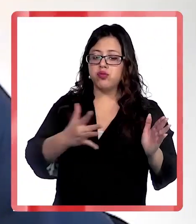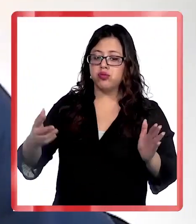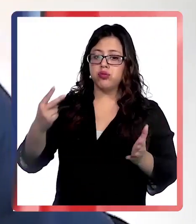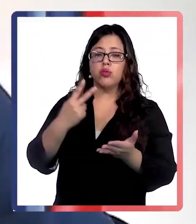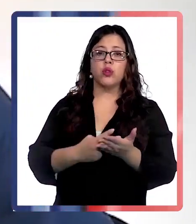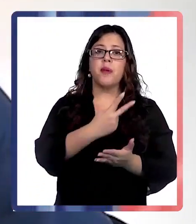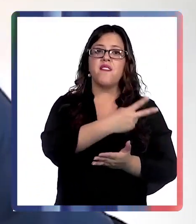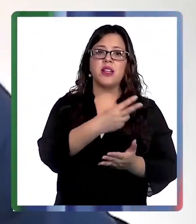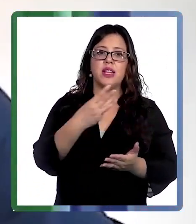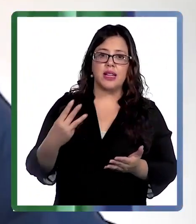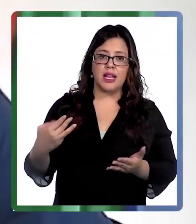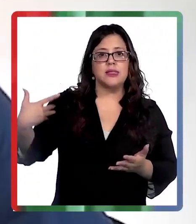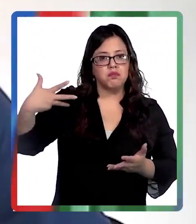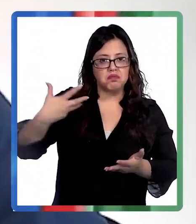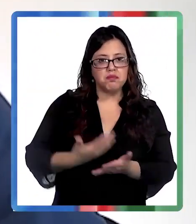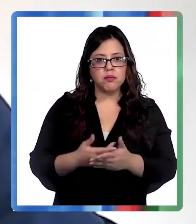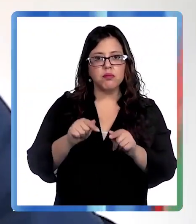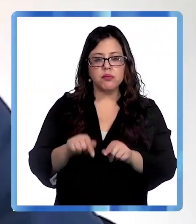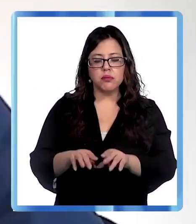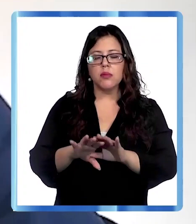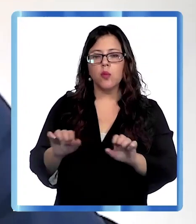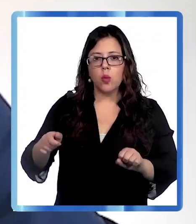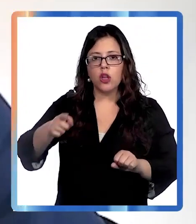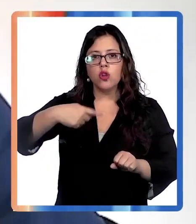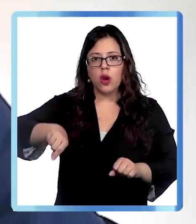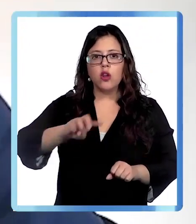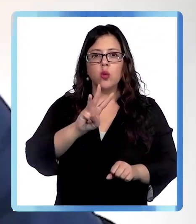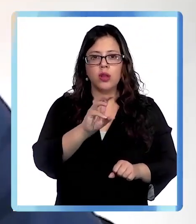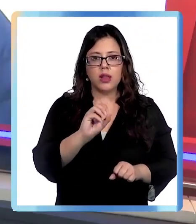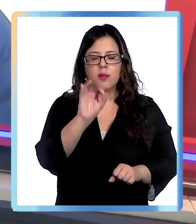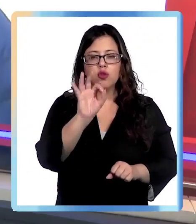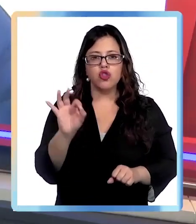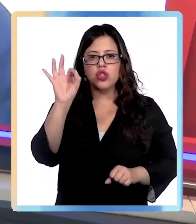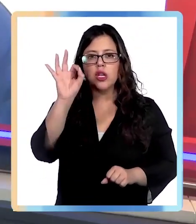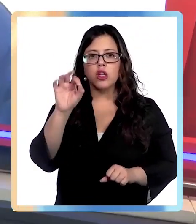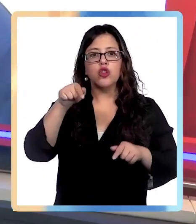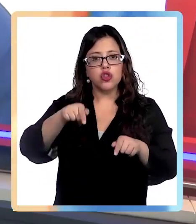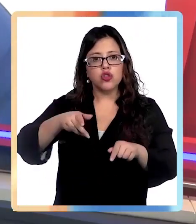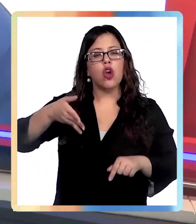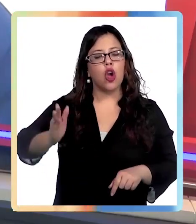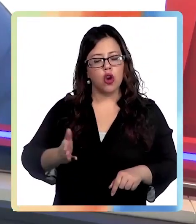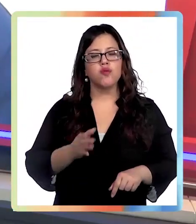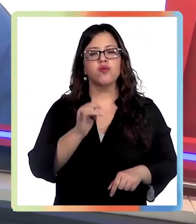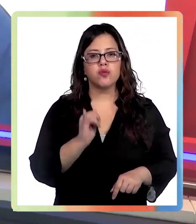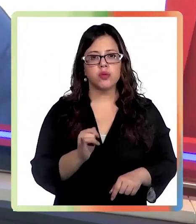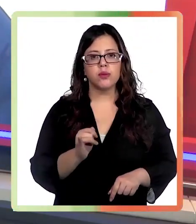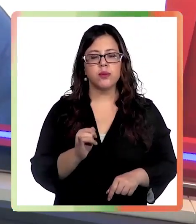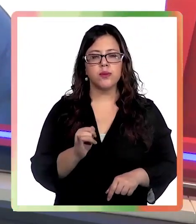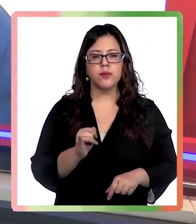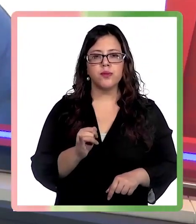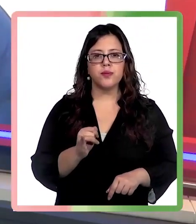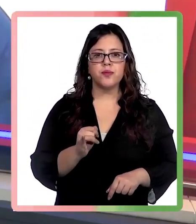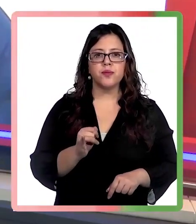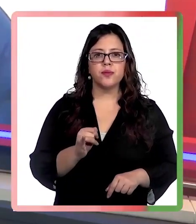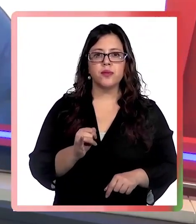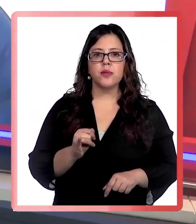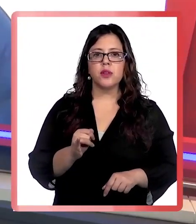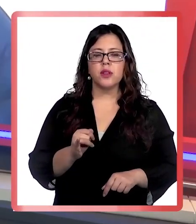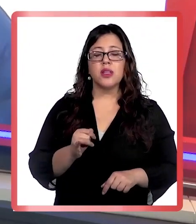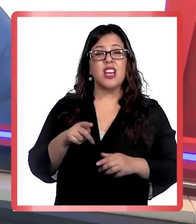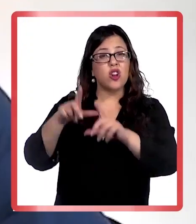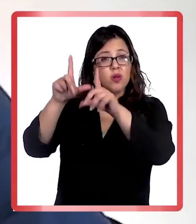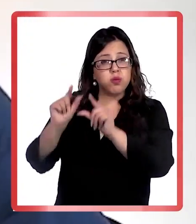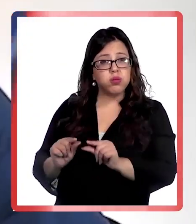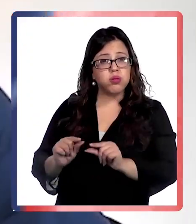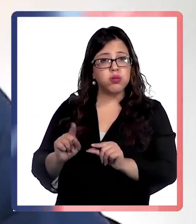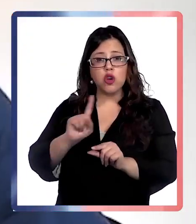un 30%. Eso se ha mantenido y yo diría que lo que ha bajado el desacuerdo de un 22 a un